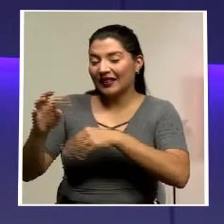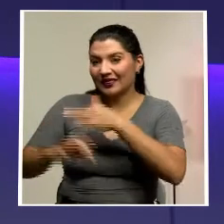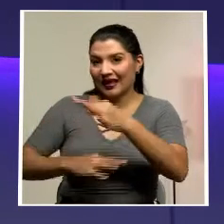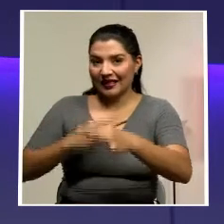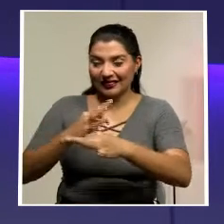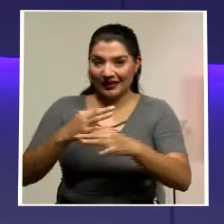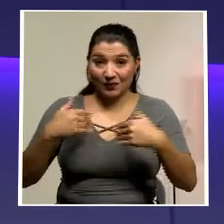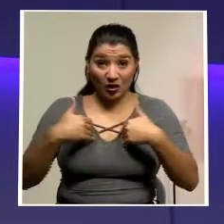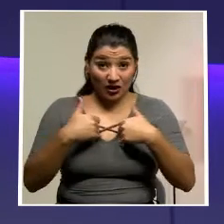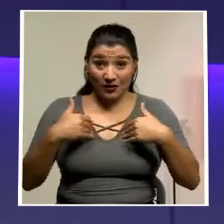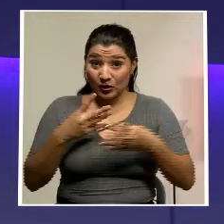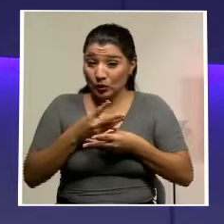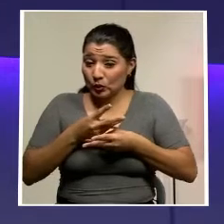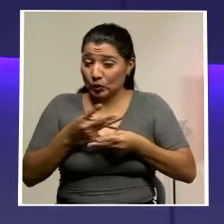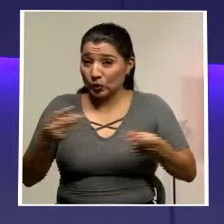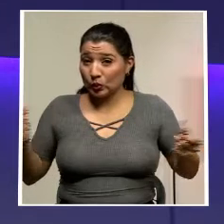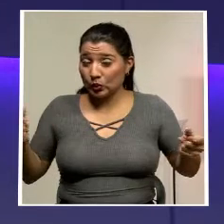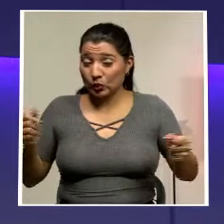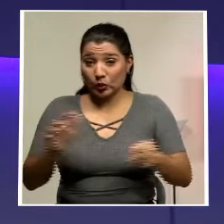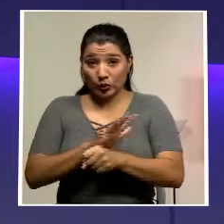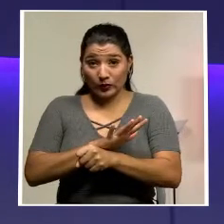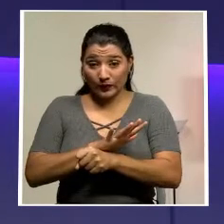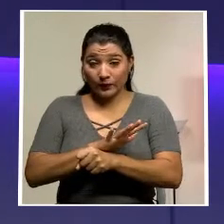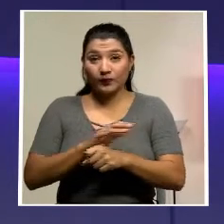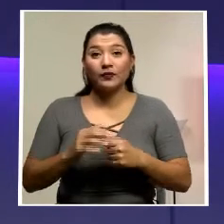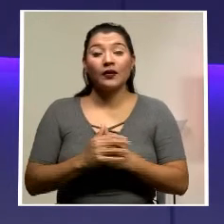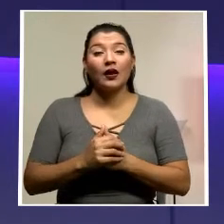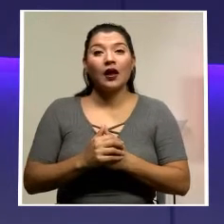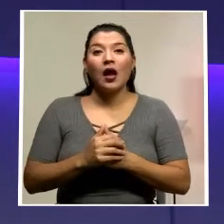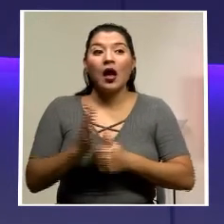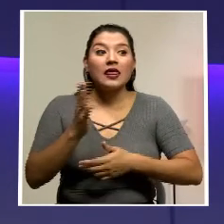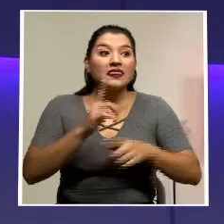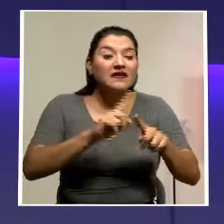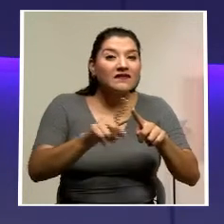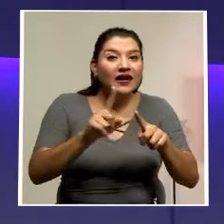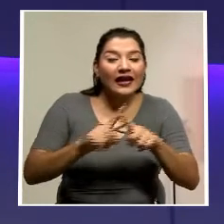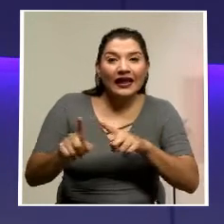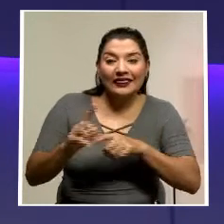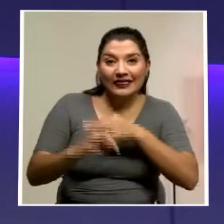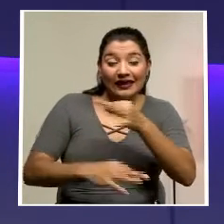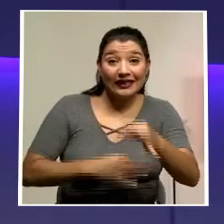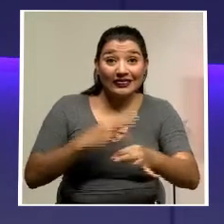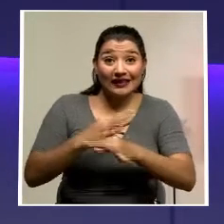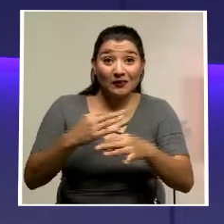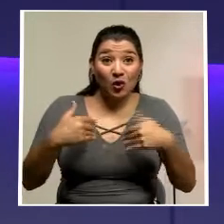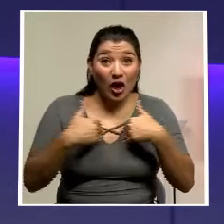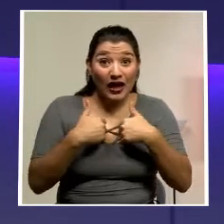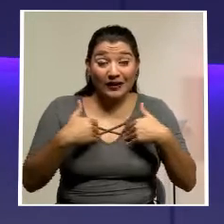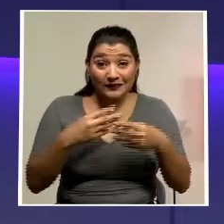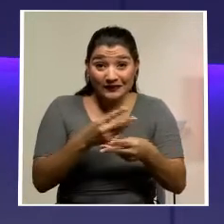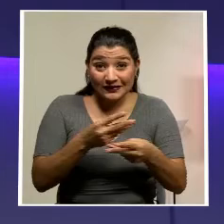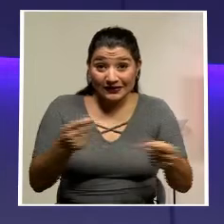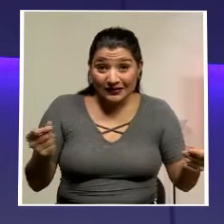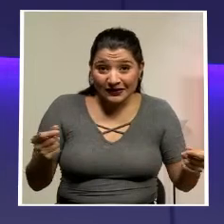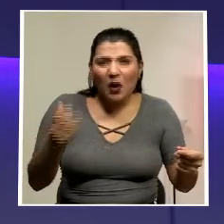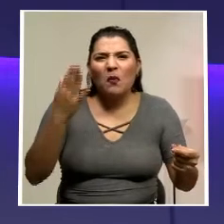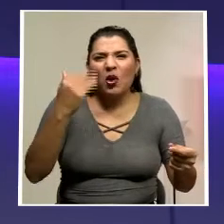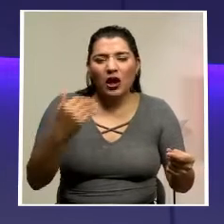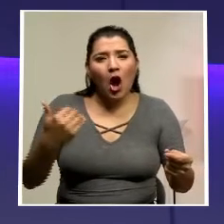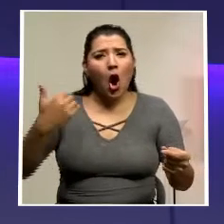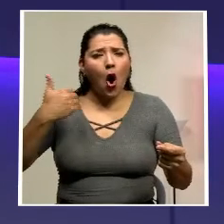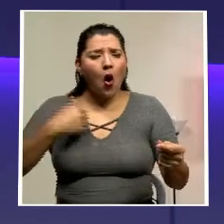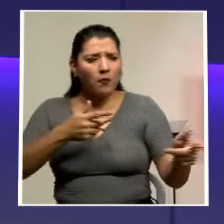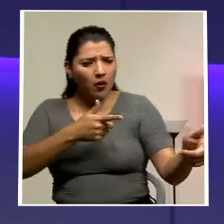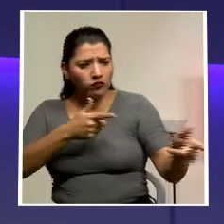desaparecieron completamente. Tipos de criaturas que se extinguieron a consecuencia de la cacería,